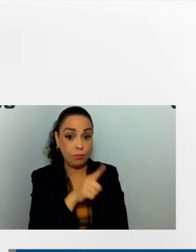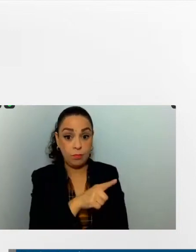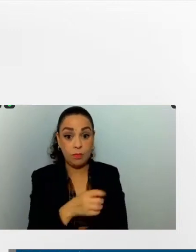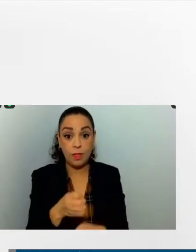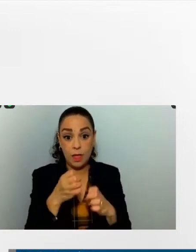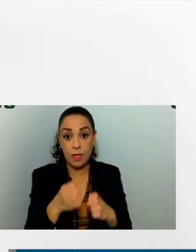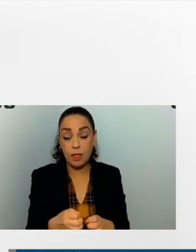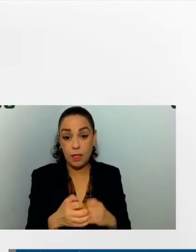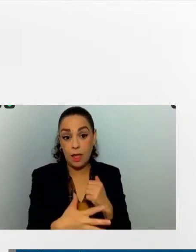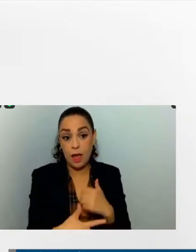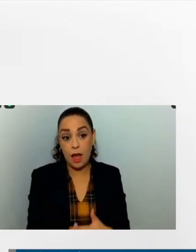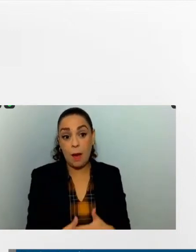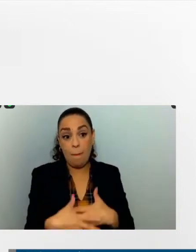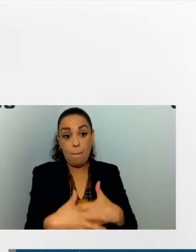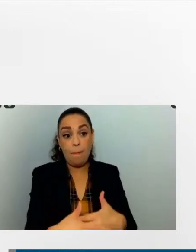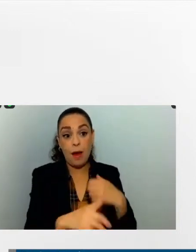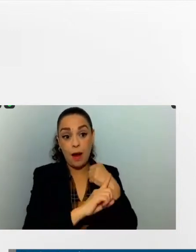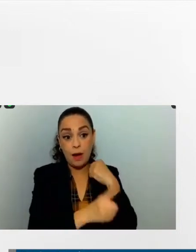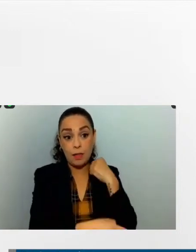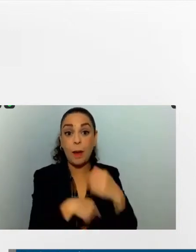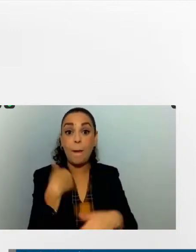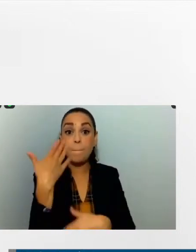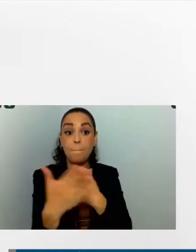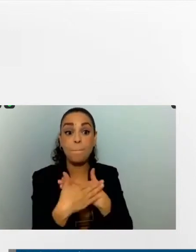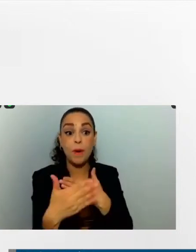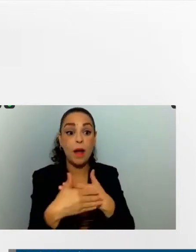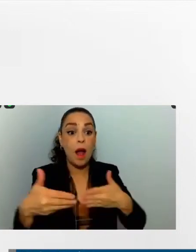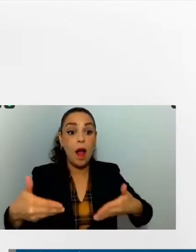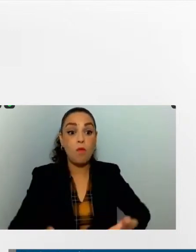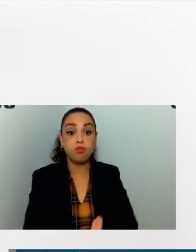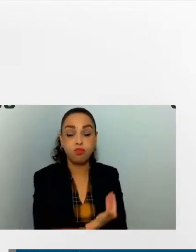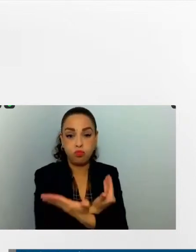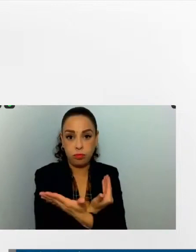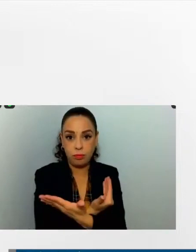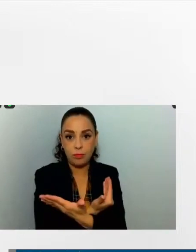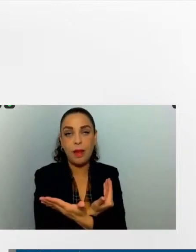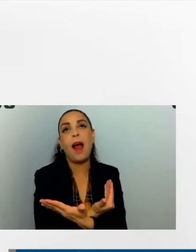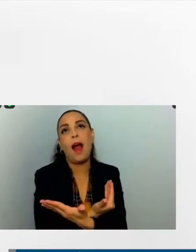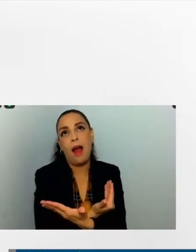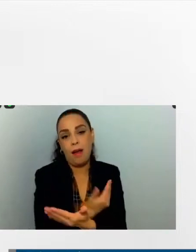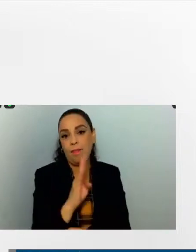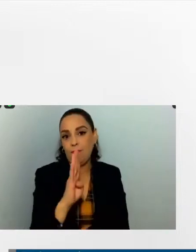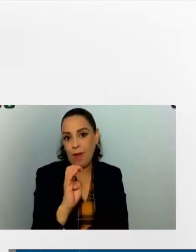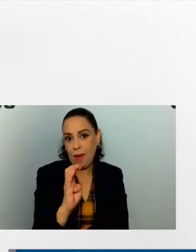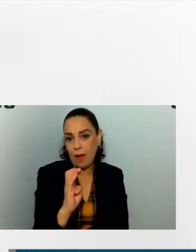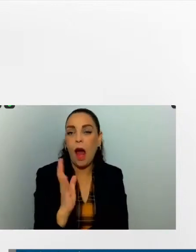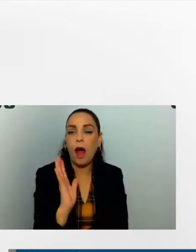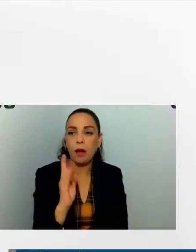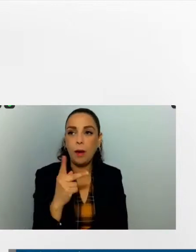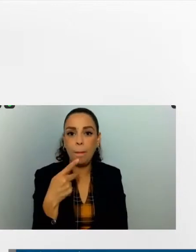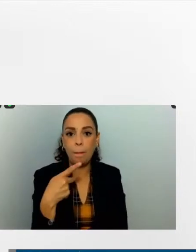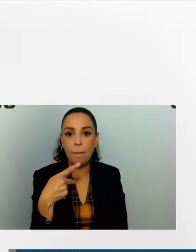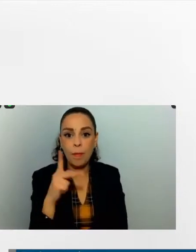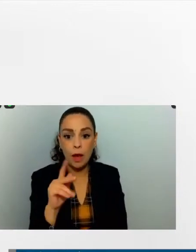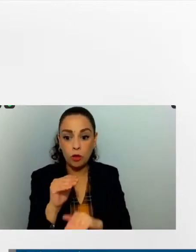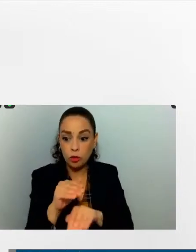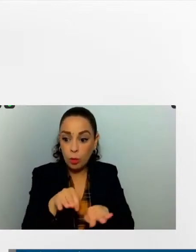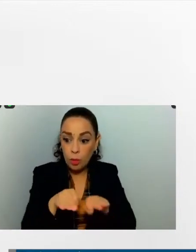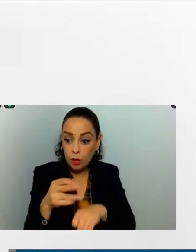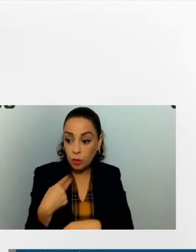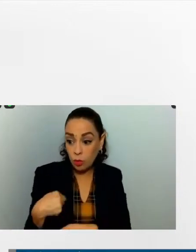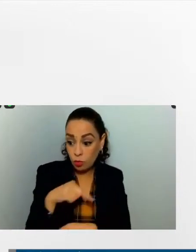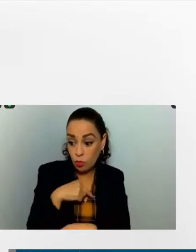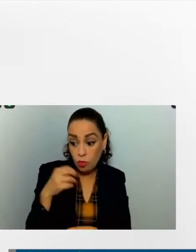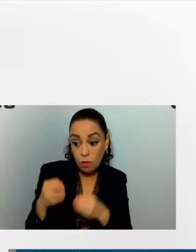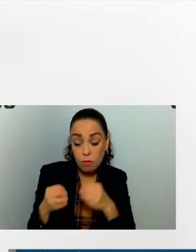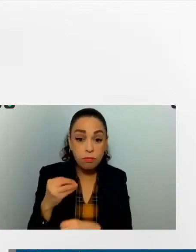dar a luz. Lo podemos tener presente, y lo podemos tener presente porque los principios que guían la labor jurisdiccional son